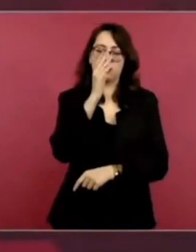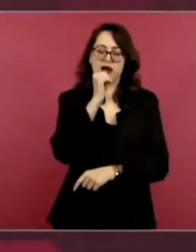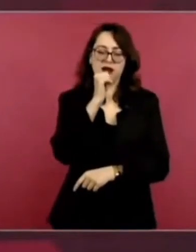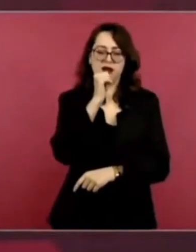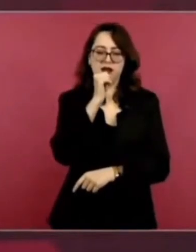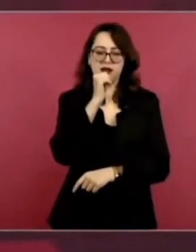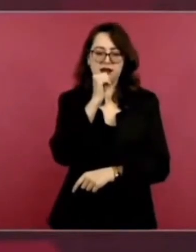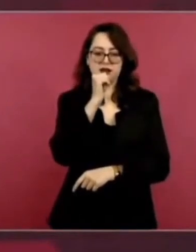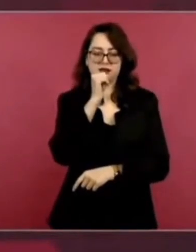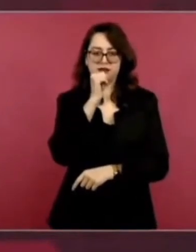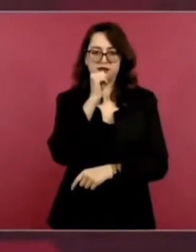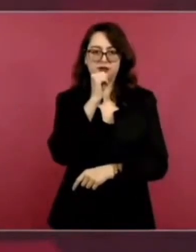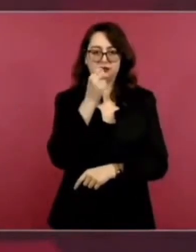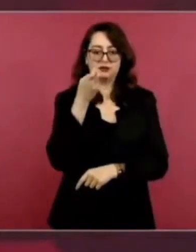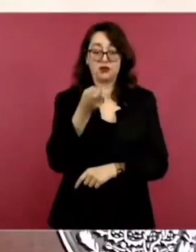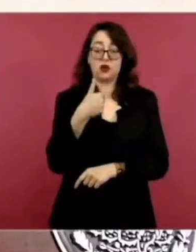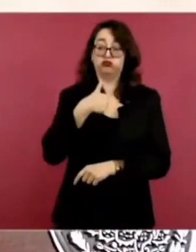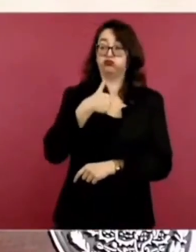no aplica.